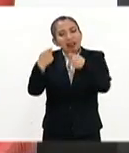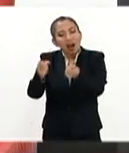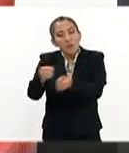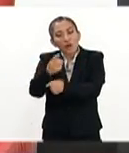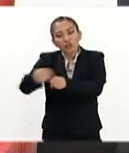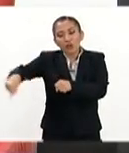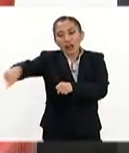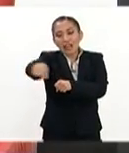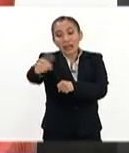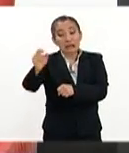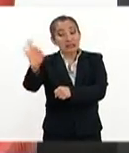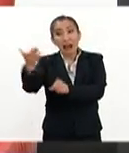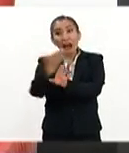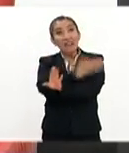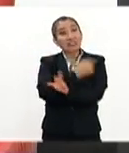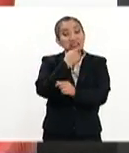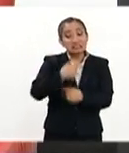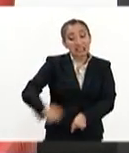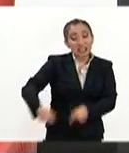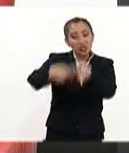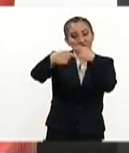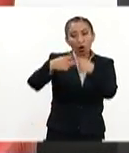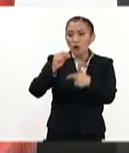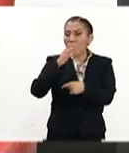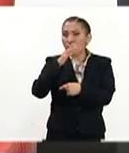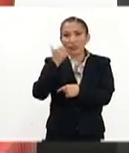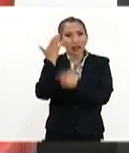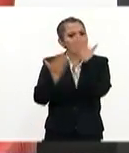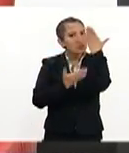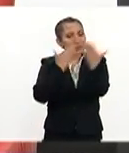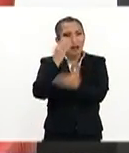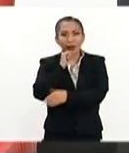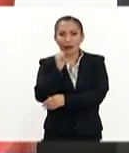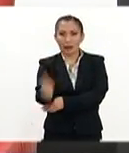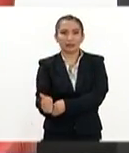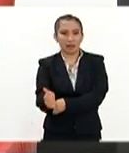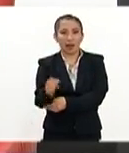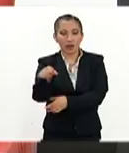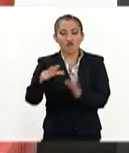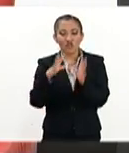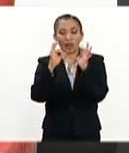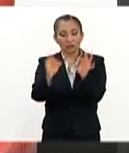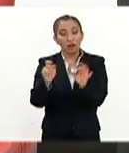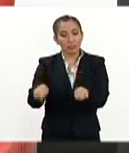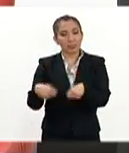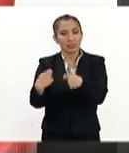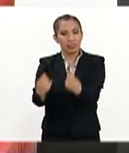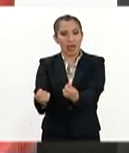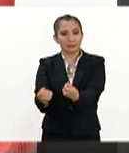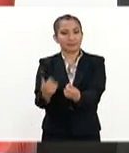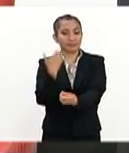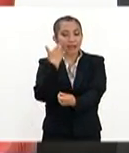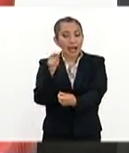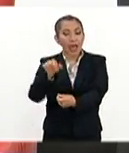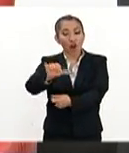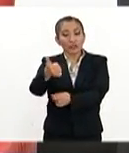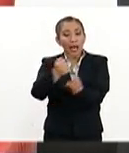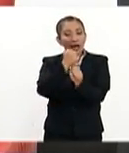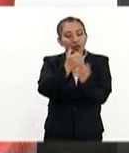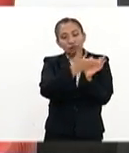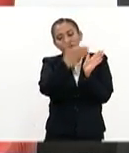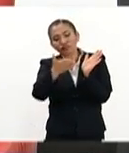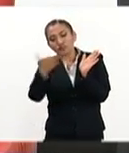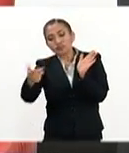también a ellos que quizás no la tuvieron de niños o que no lograron completar sus estudios. Y la fundación, eso es justamente lo que está buscando desde hace 11 años